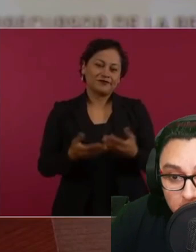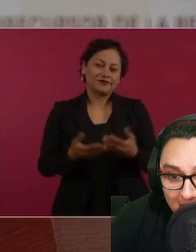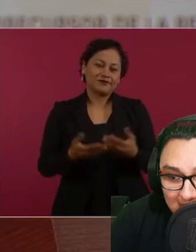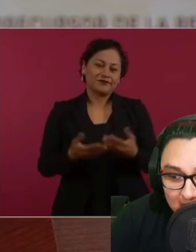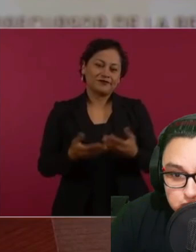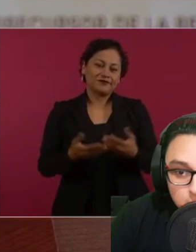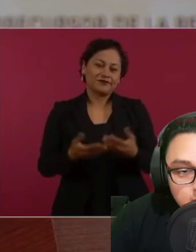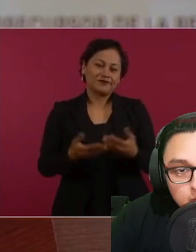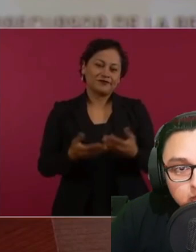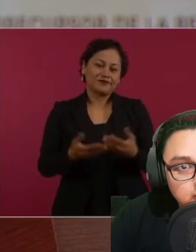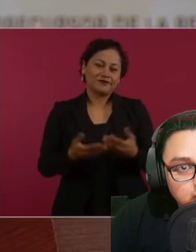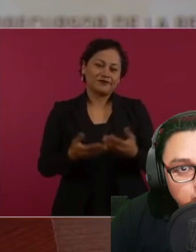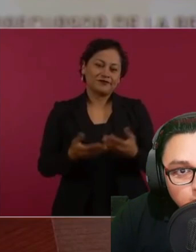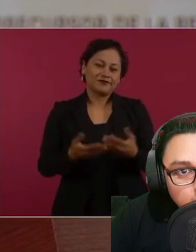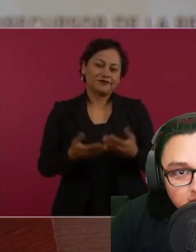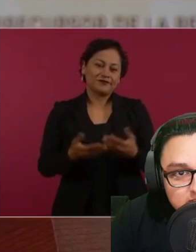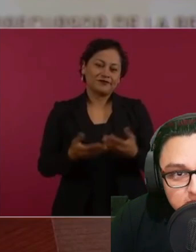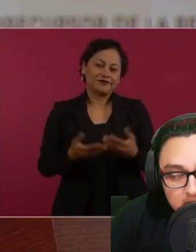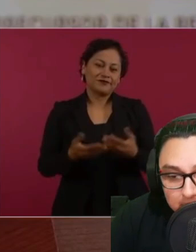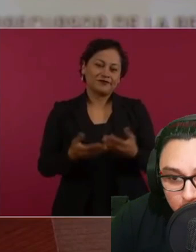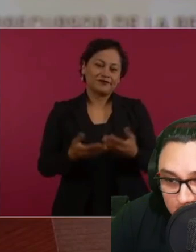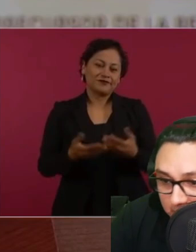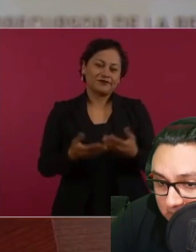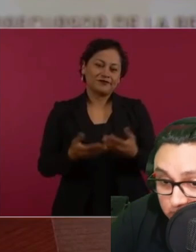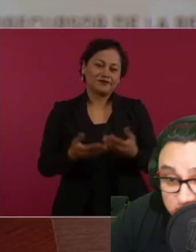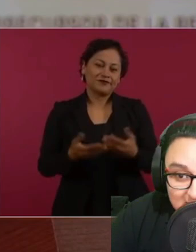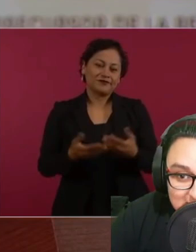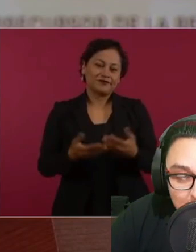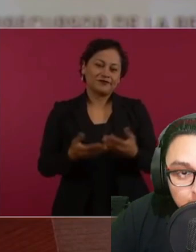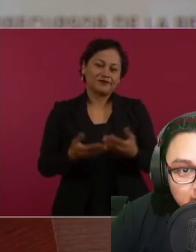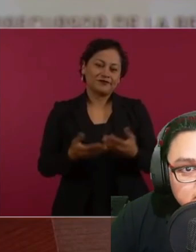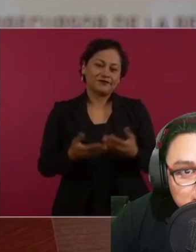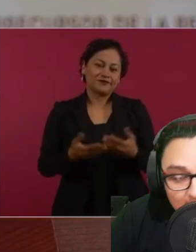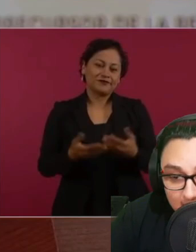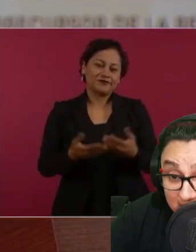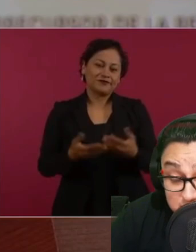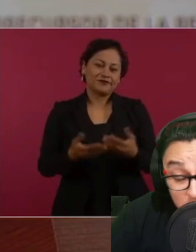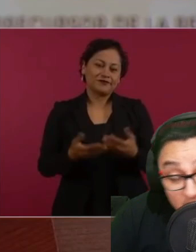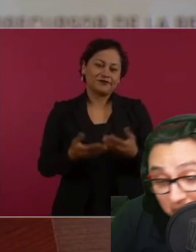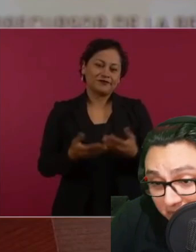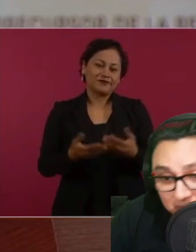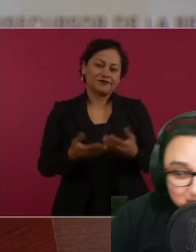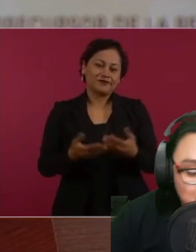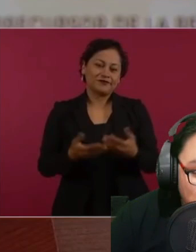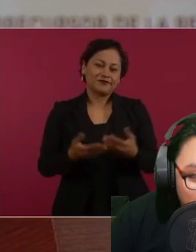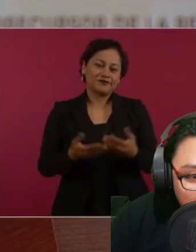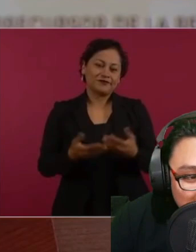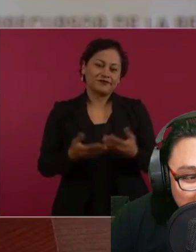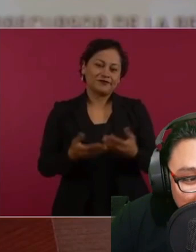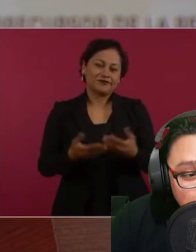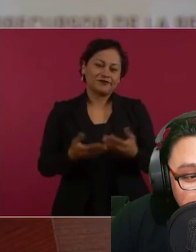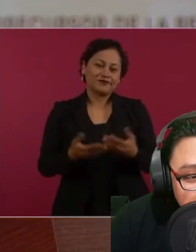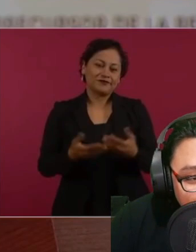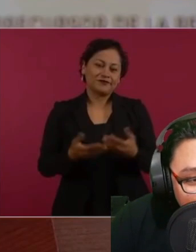gobernador haya hecho ningún ninguno de este tipo de eventos siempre se han hecho pero bueno pero bueno